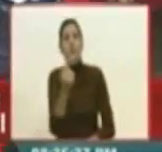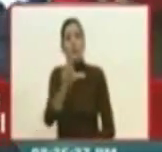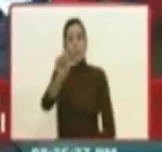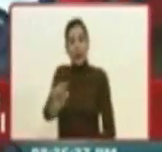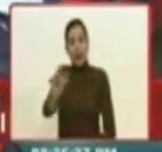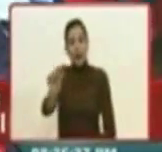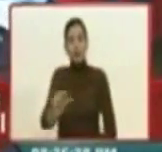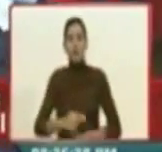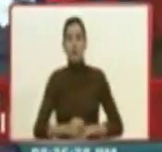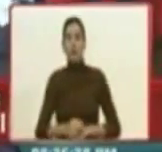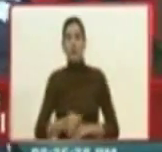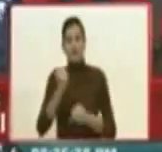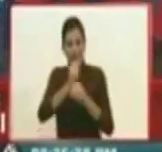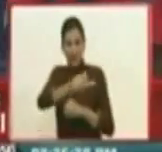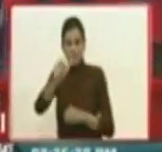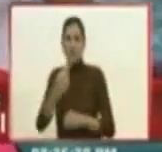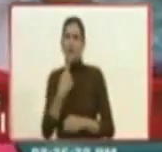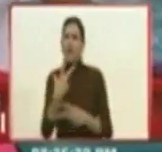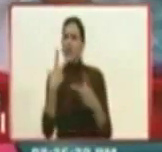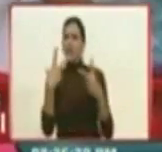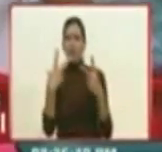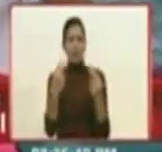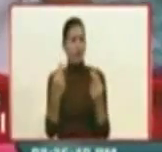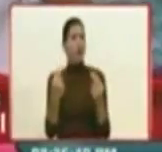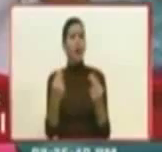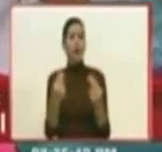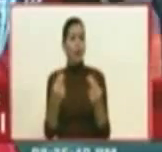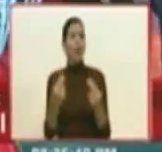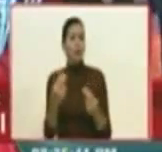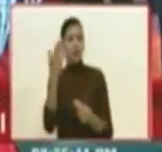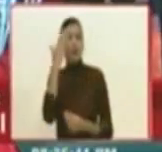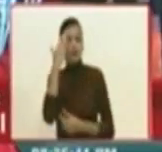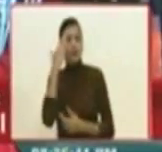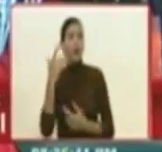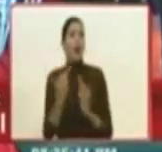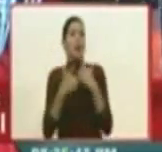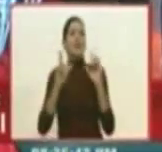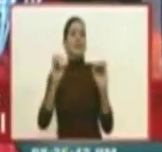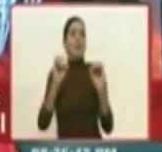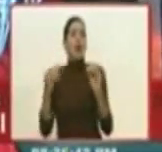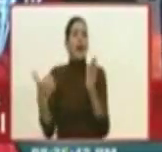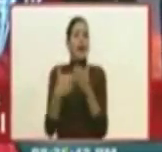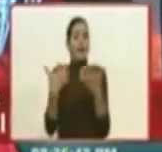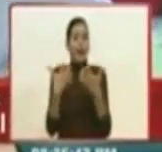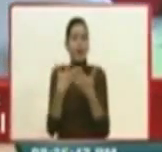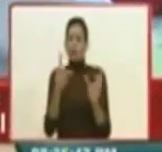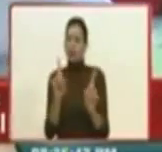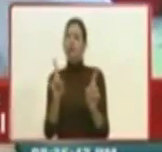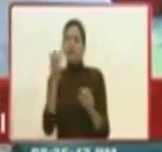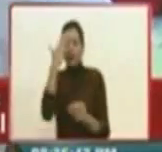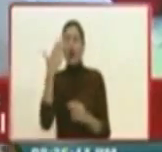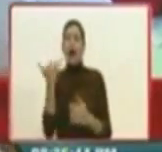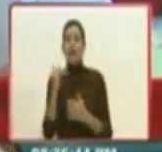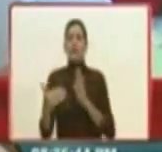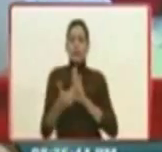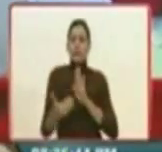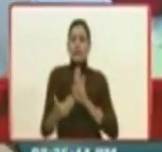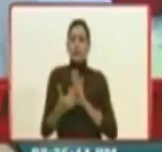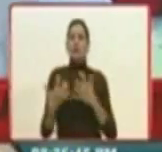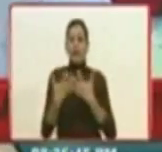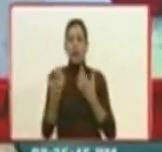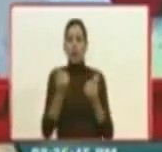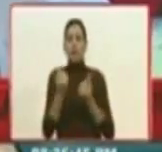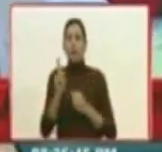justo. Productores que aseguran no estar exentos de la guerra económica. Bueno, realmente nosotros tenemos un déficit de materia